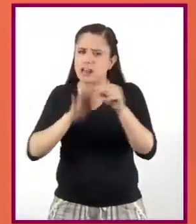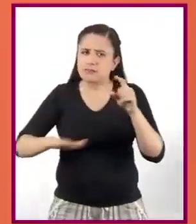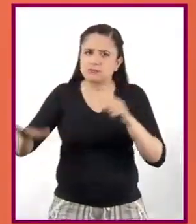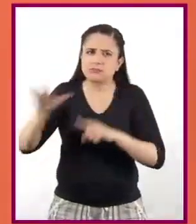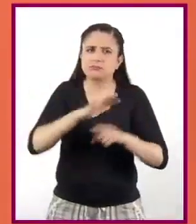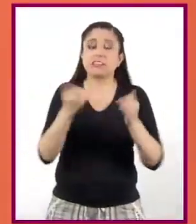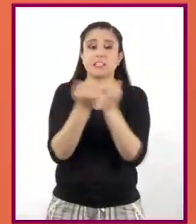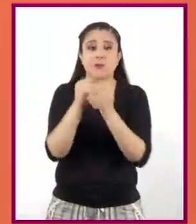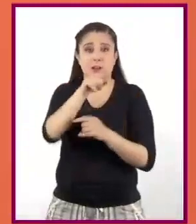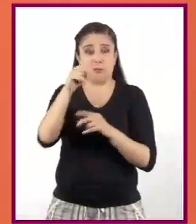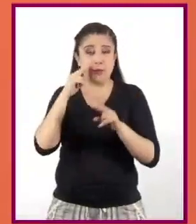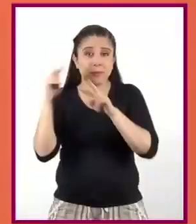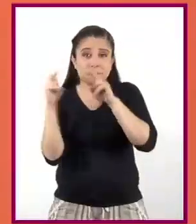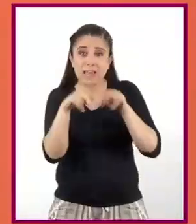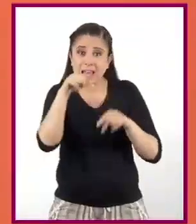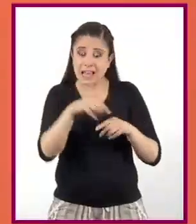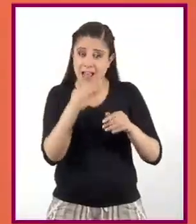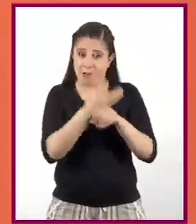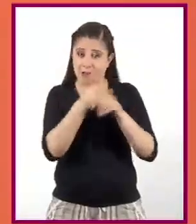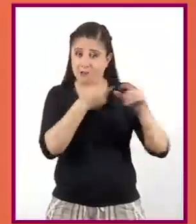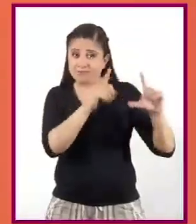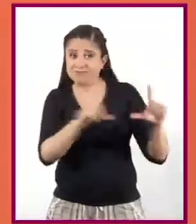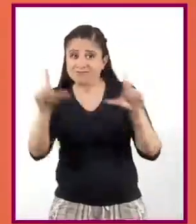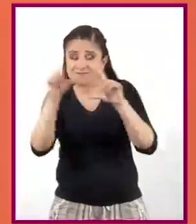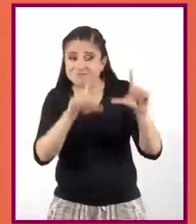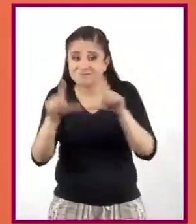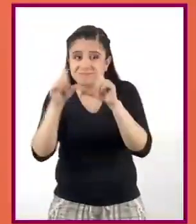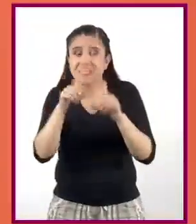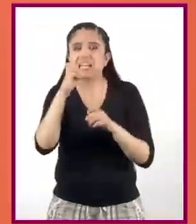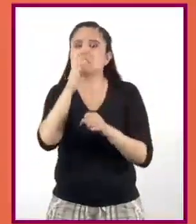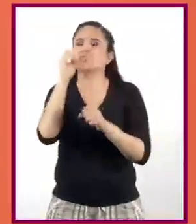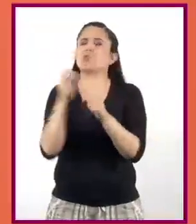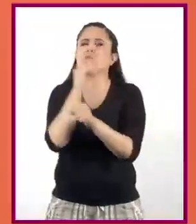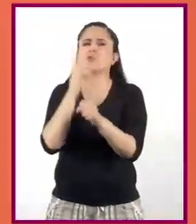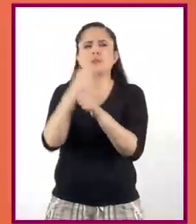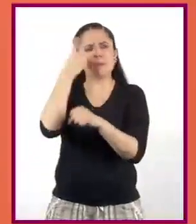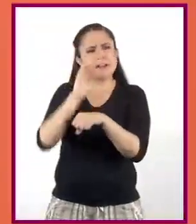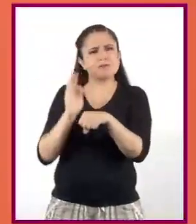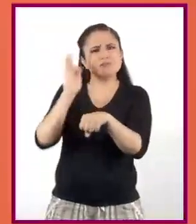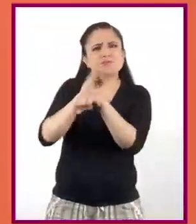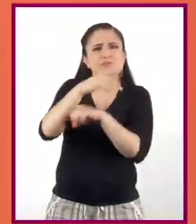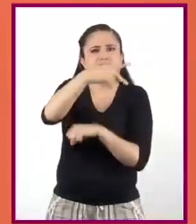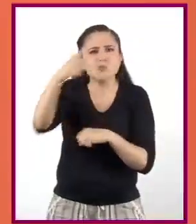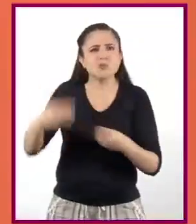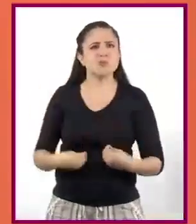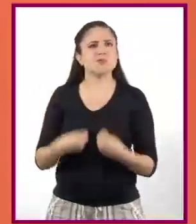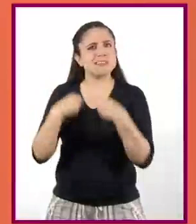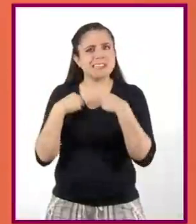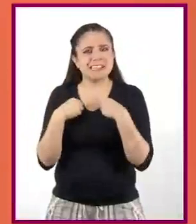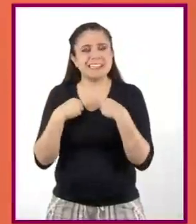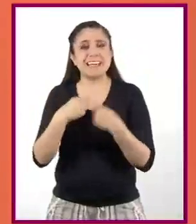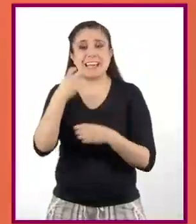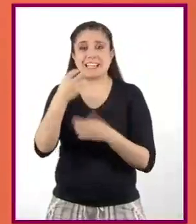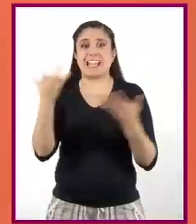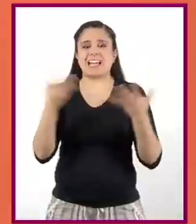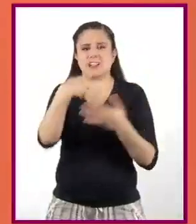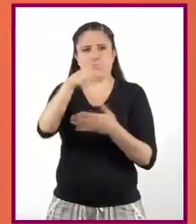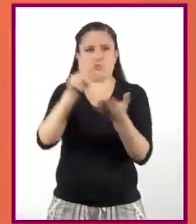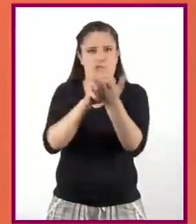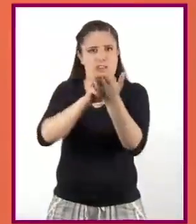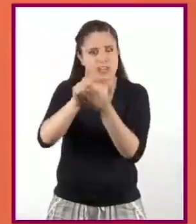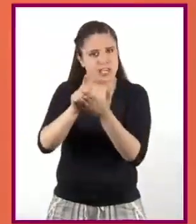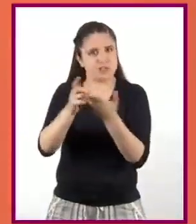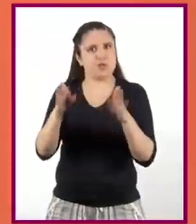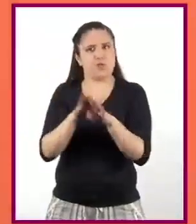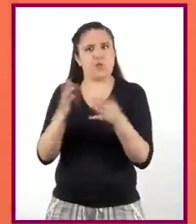medio será parte de sus experiencias como una ventana de oportunidad en favor de su vida, el ejercicio de sus derechos y la